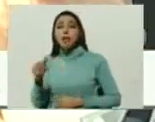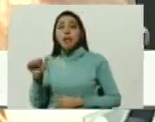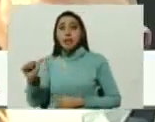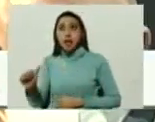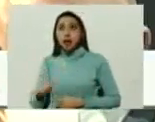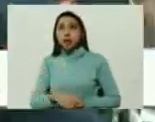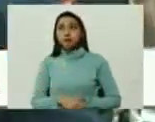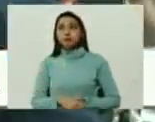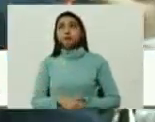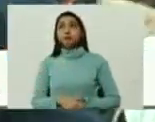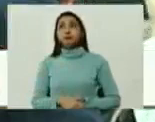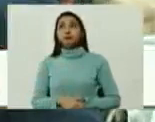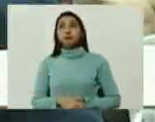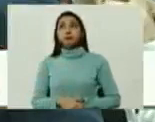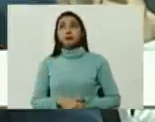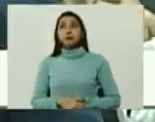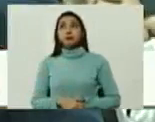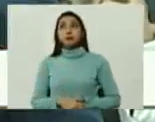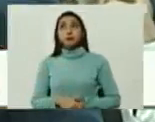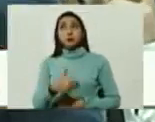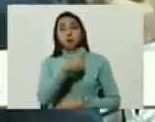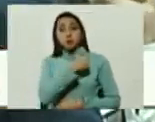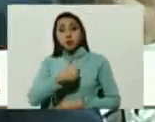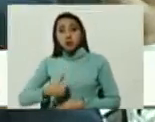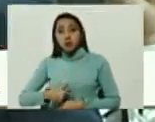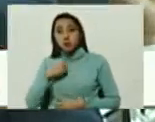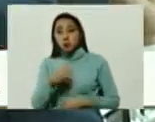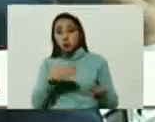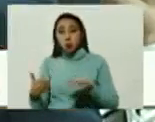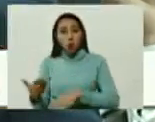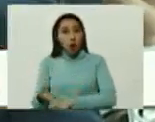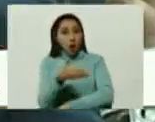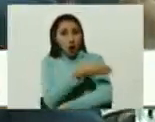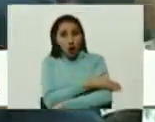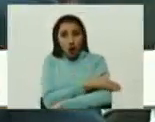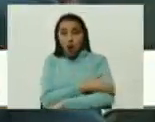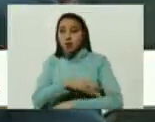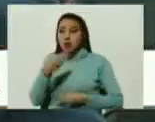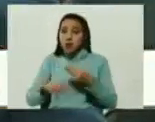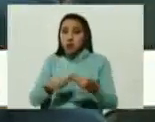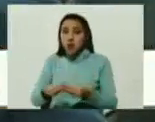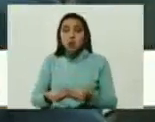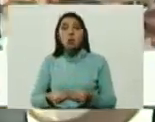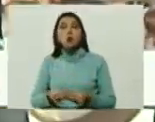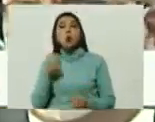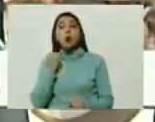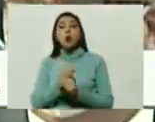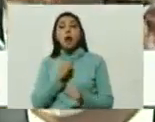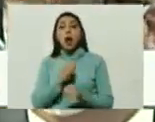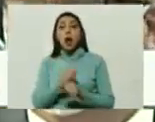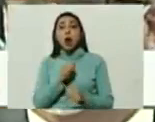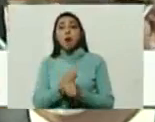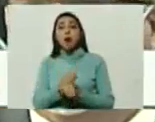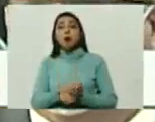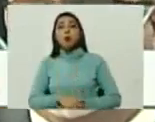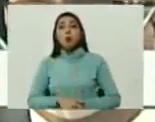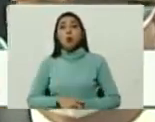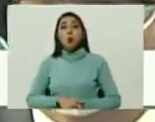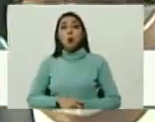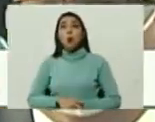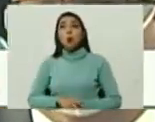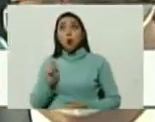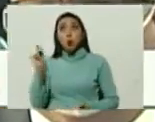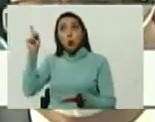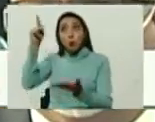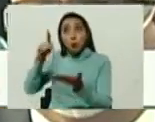el presidente fallecido luís herrera fue el primer presidente en ejercicio de sus funciones que fue a china como jefe